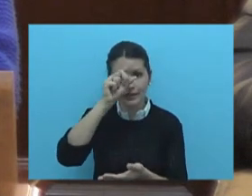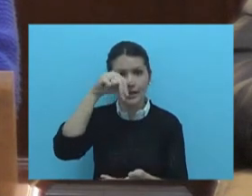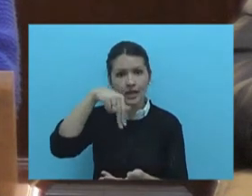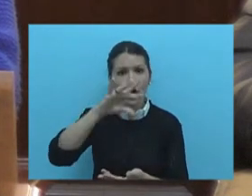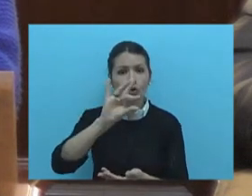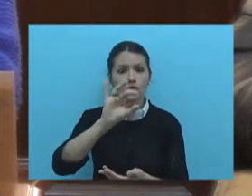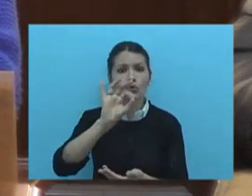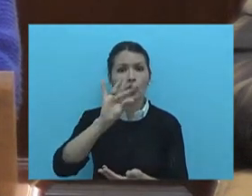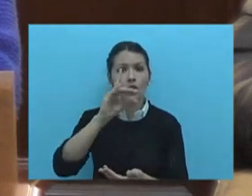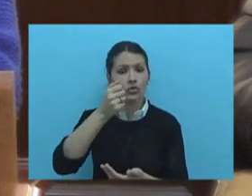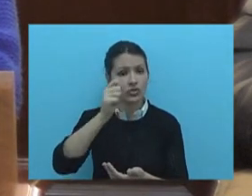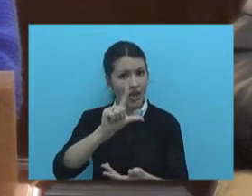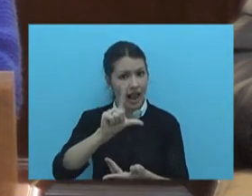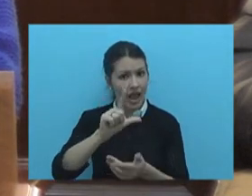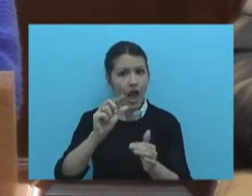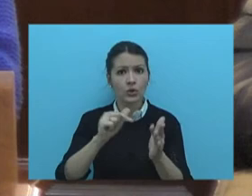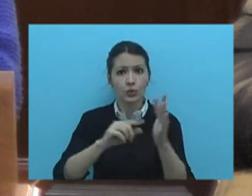en el barrio de la zona sur de Rosario.